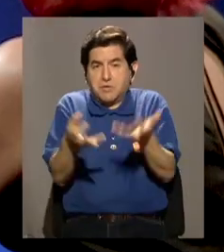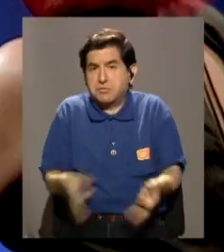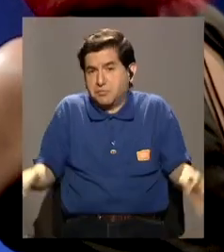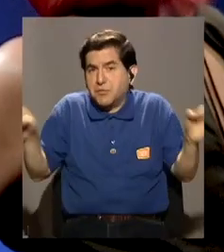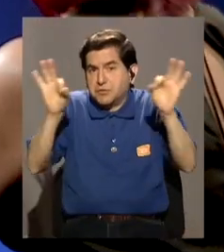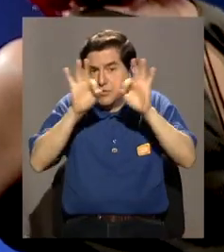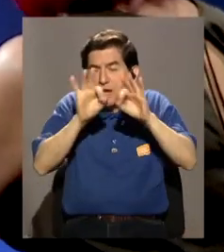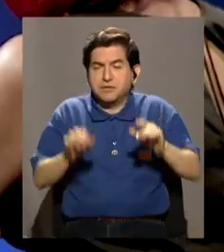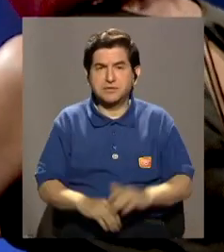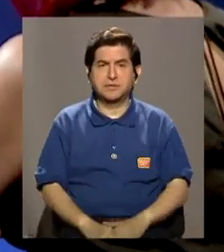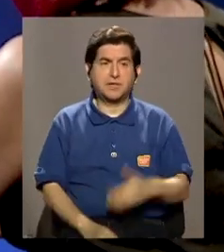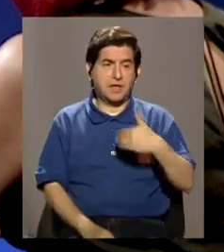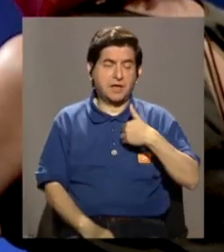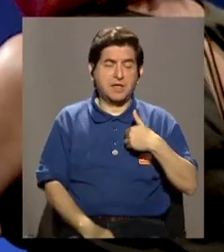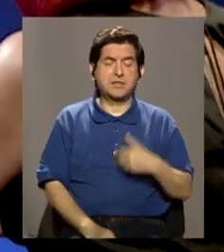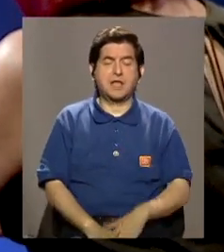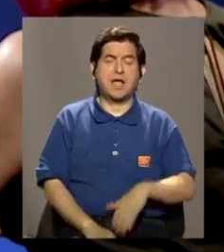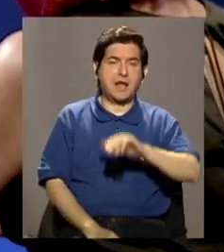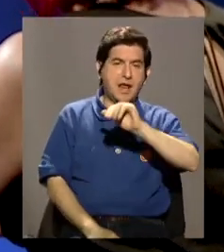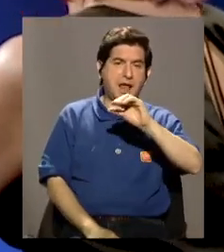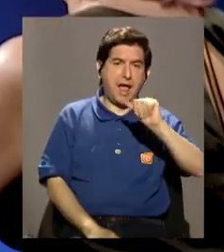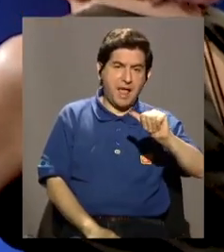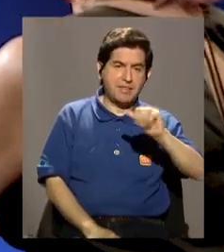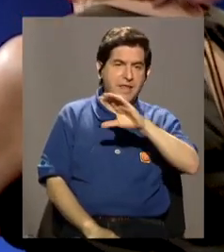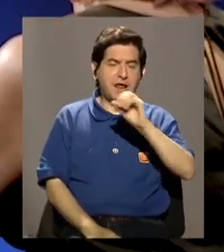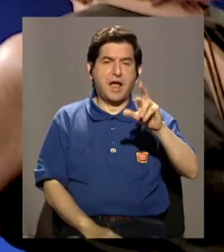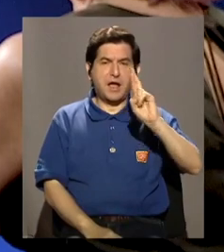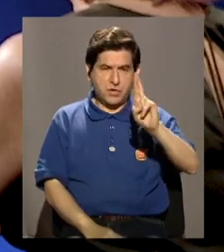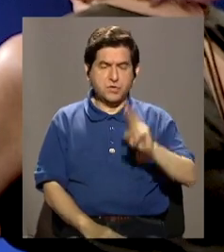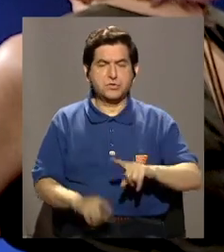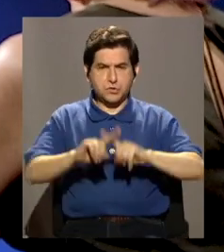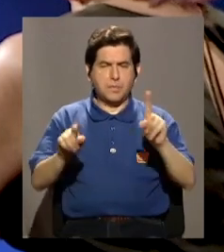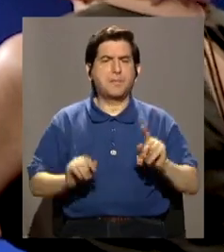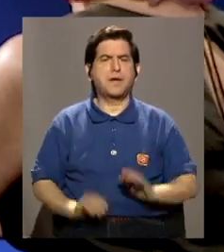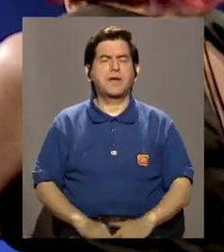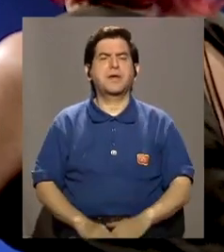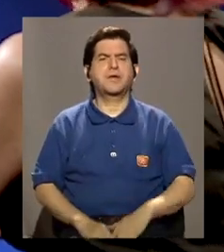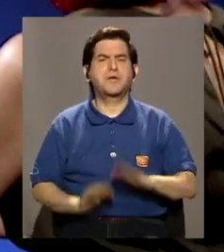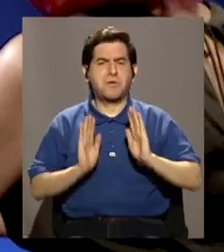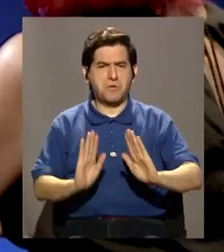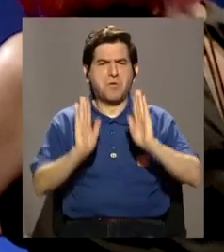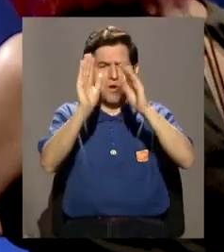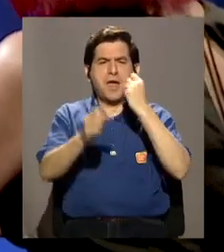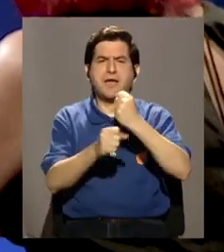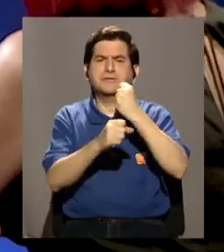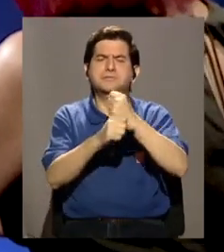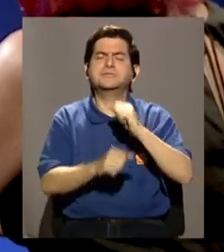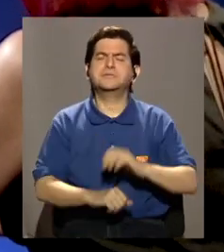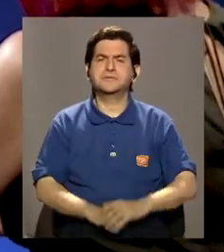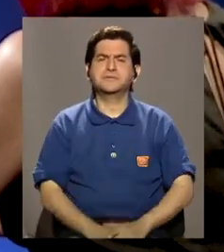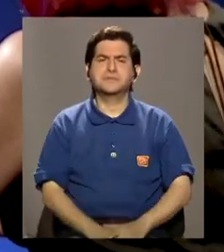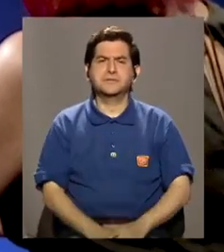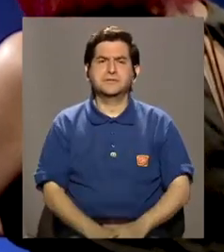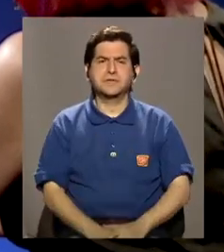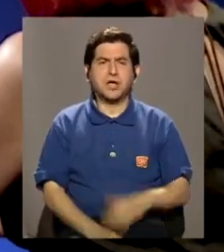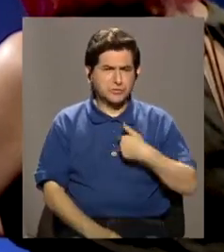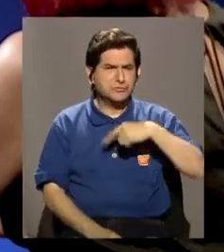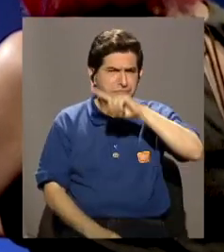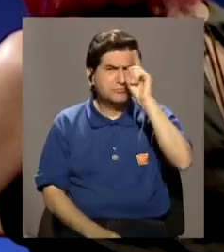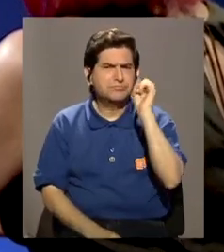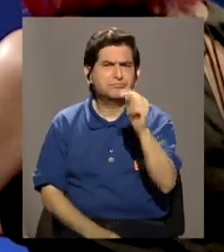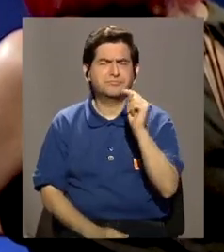que tienen andrea y rocío y hace un excelente trabajo eso te voy a preguntar si fue